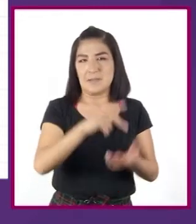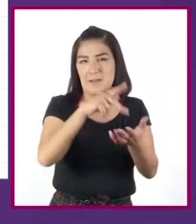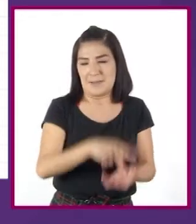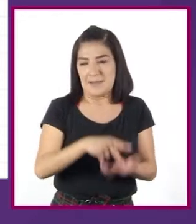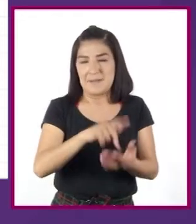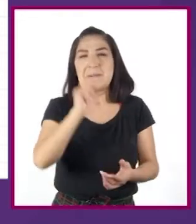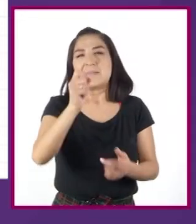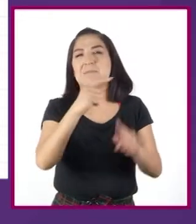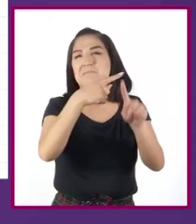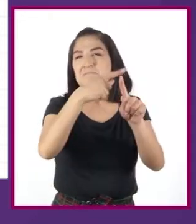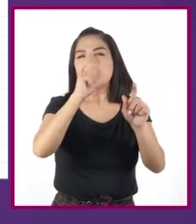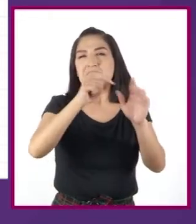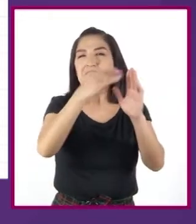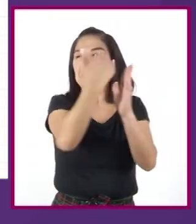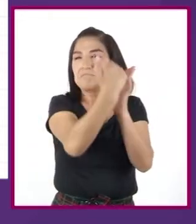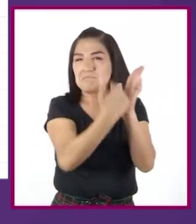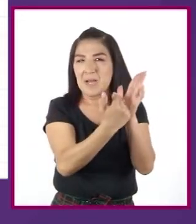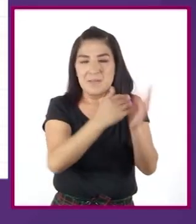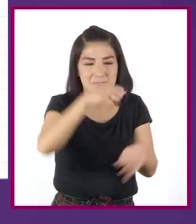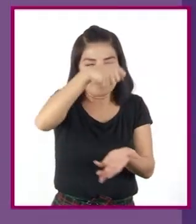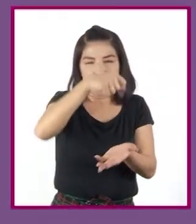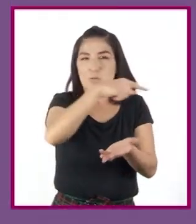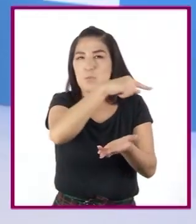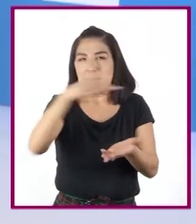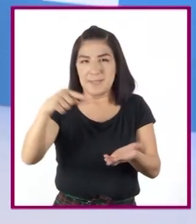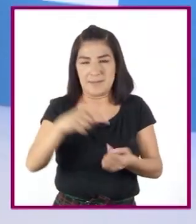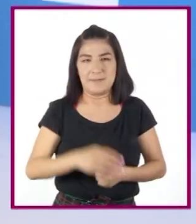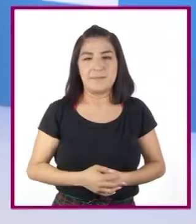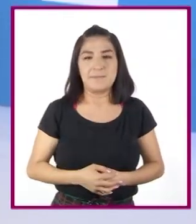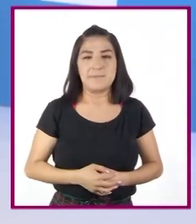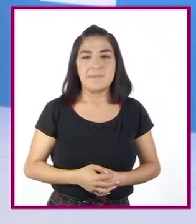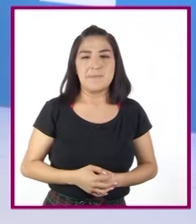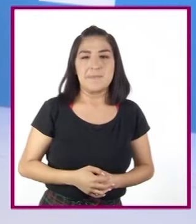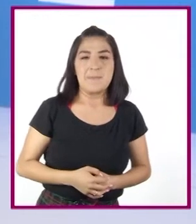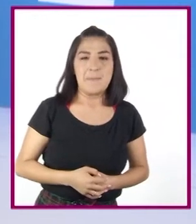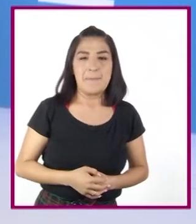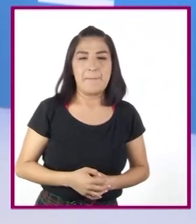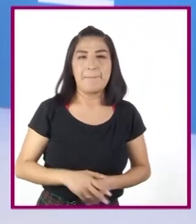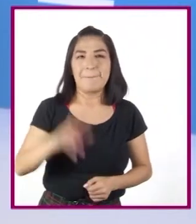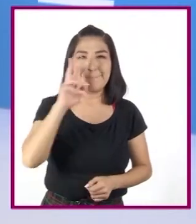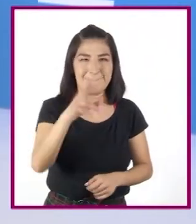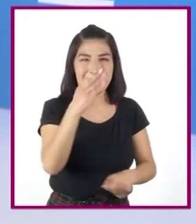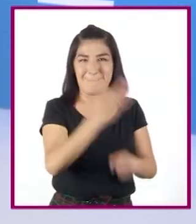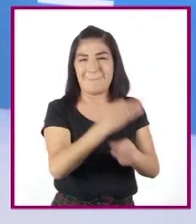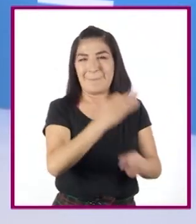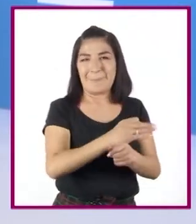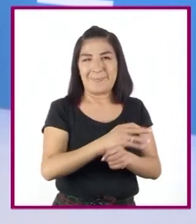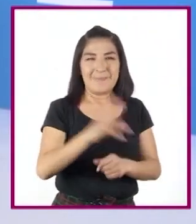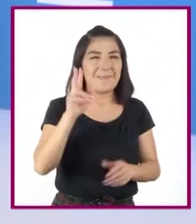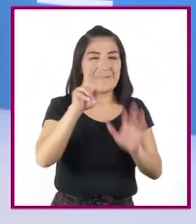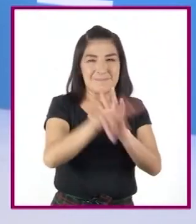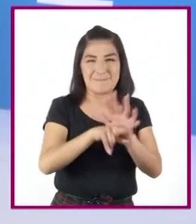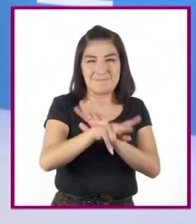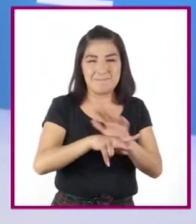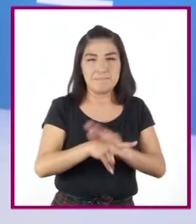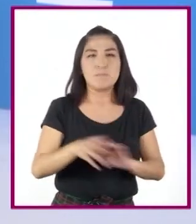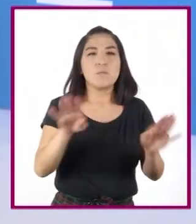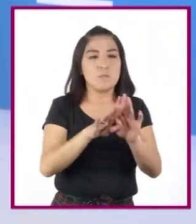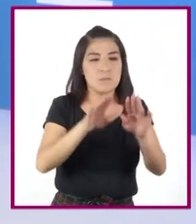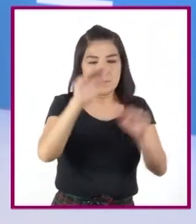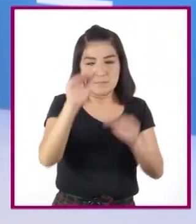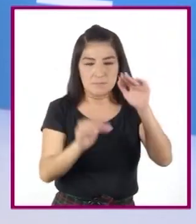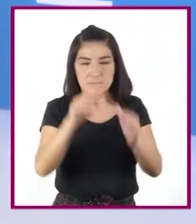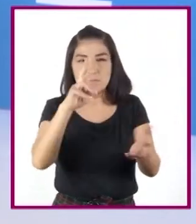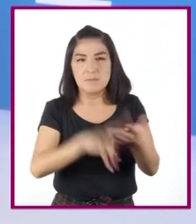poco menos de media cubeta. Como pudieron ver en el audiovisual, la relación de proporcionalidad